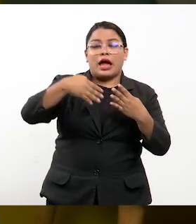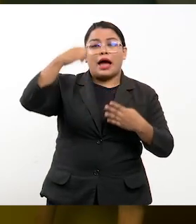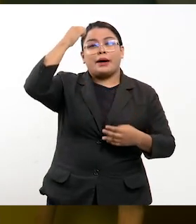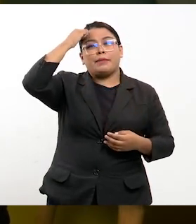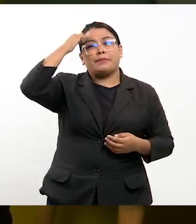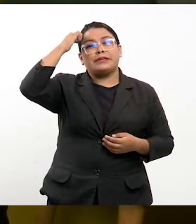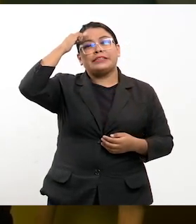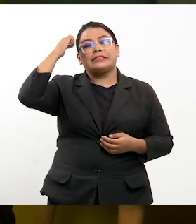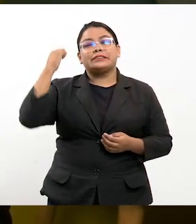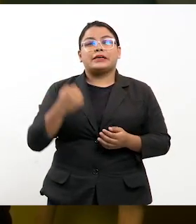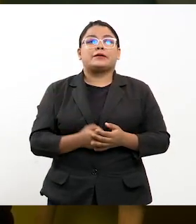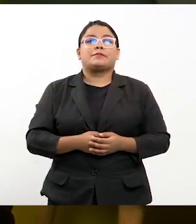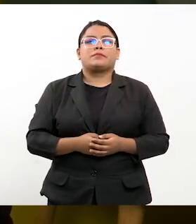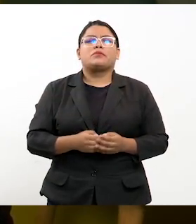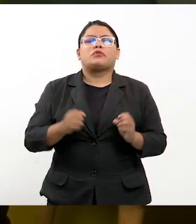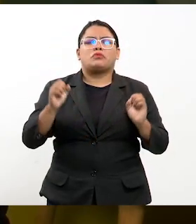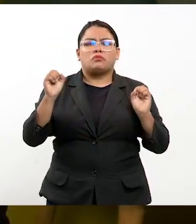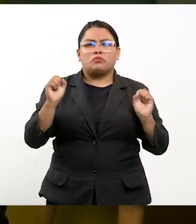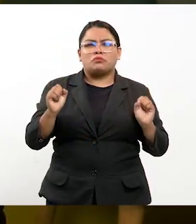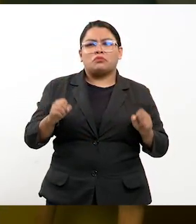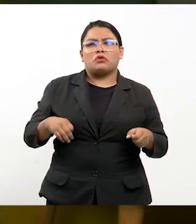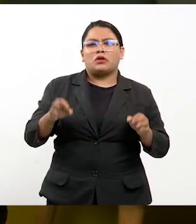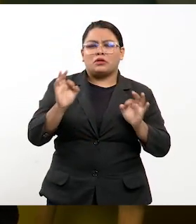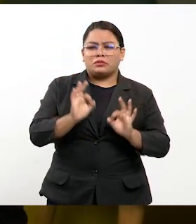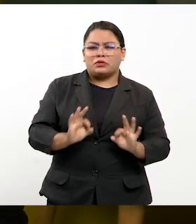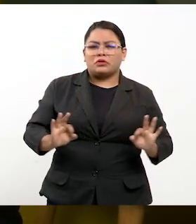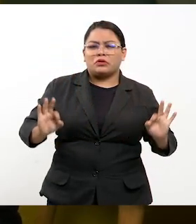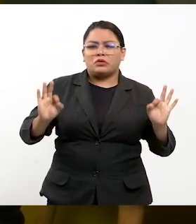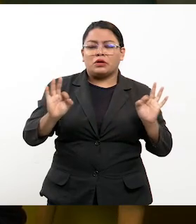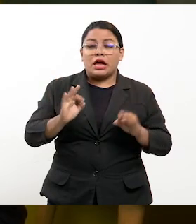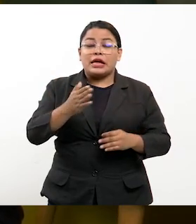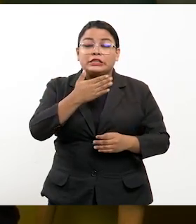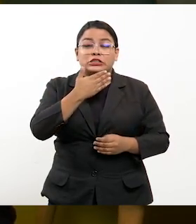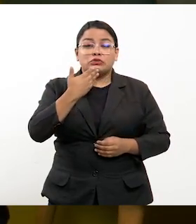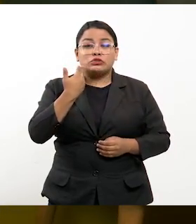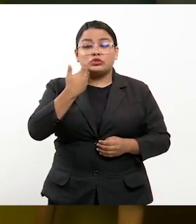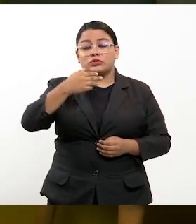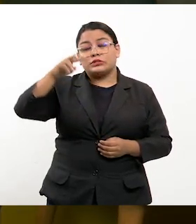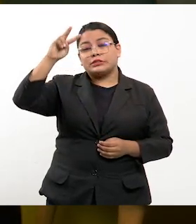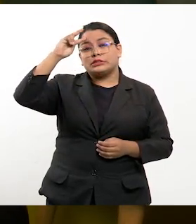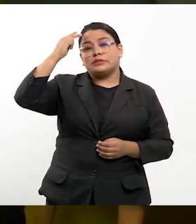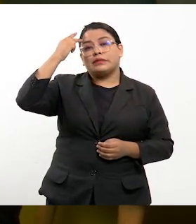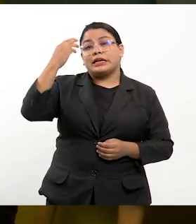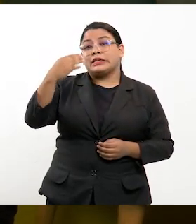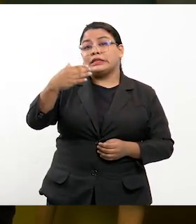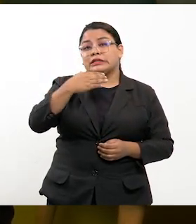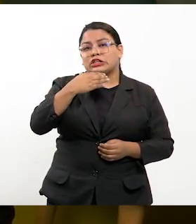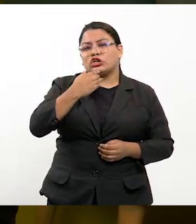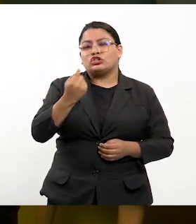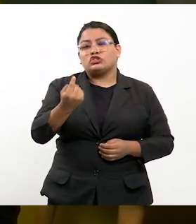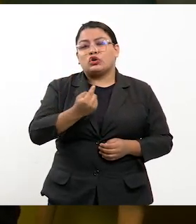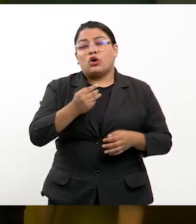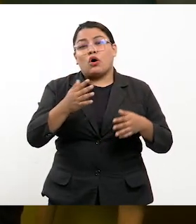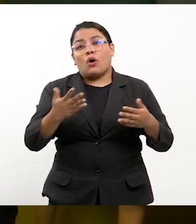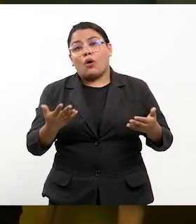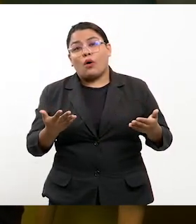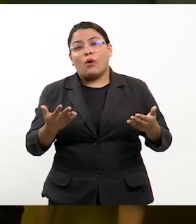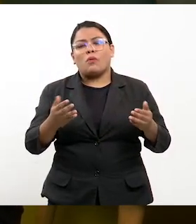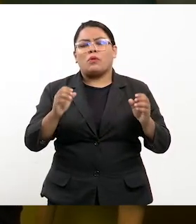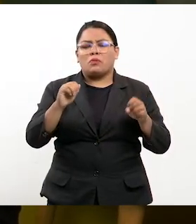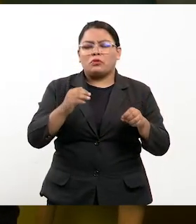aprendizaje para poder enfrentarlo a situaciones significativas y complejas, ya sea de forma individual o